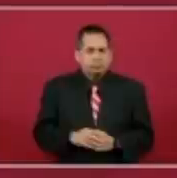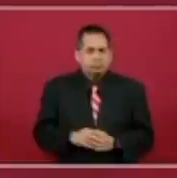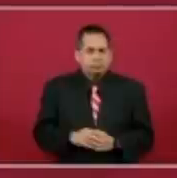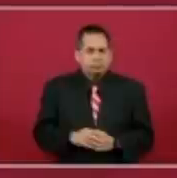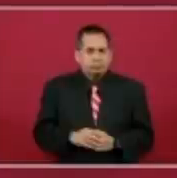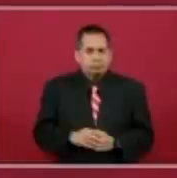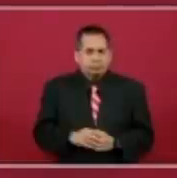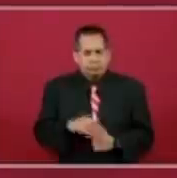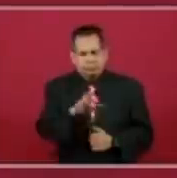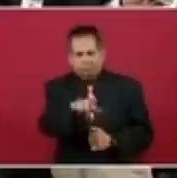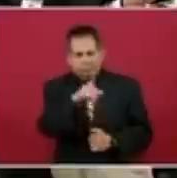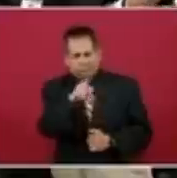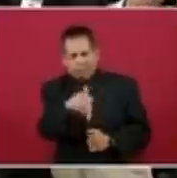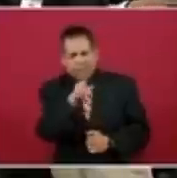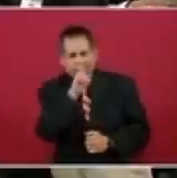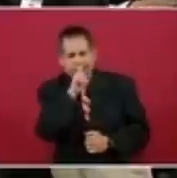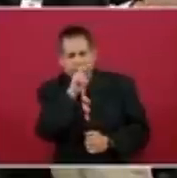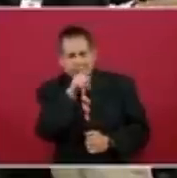Usted no se preocupe.